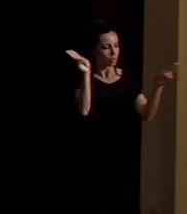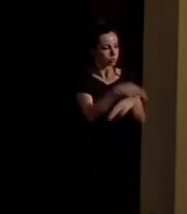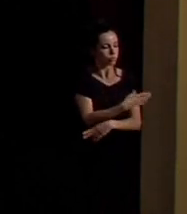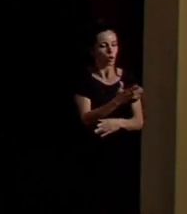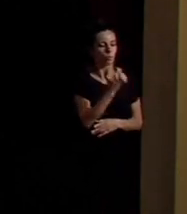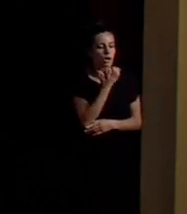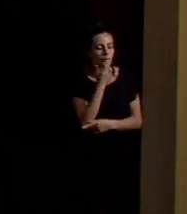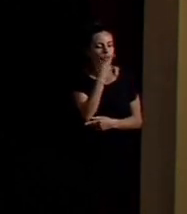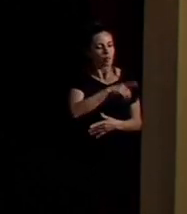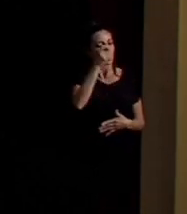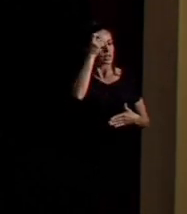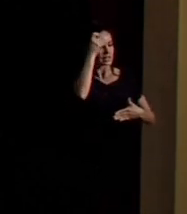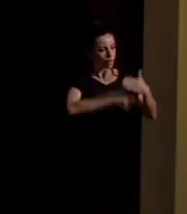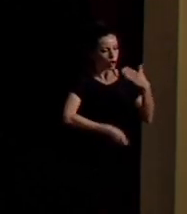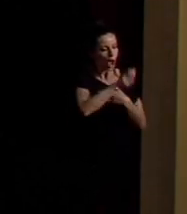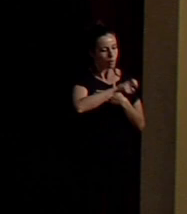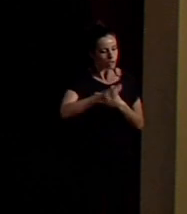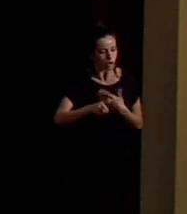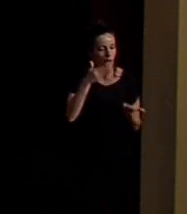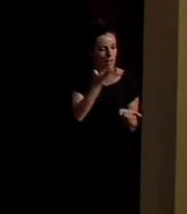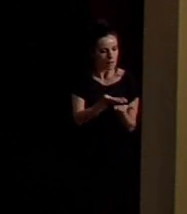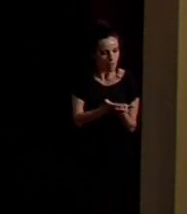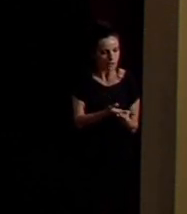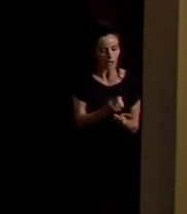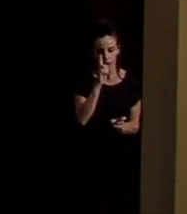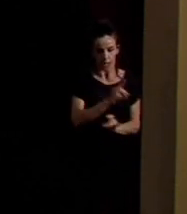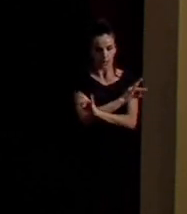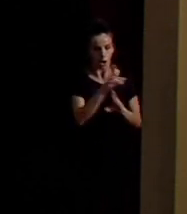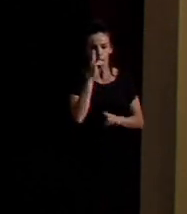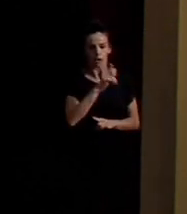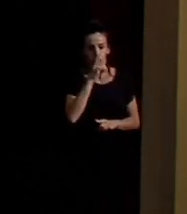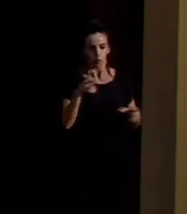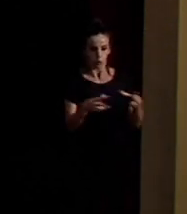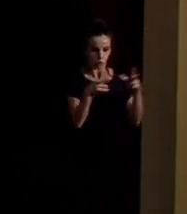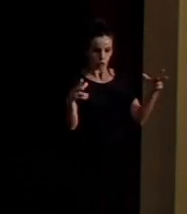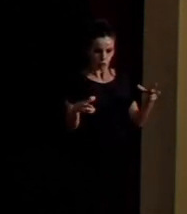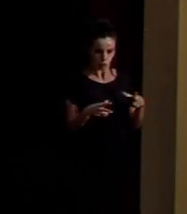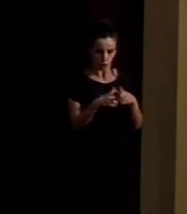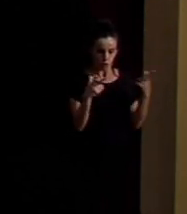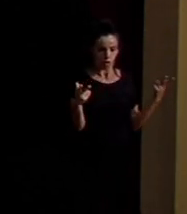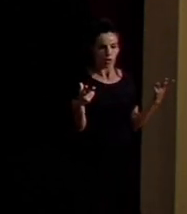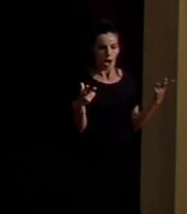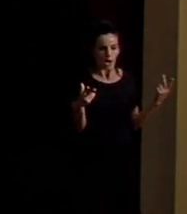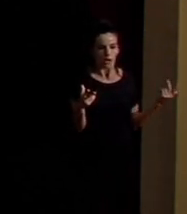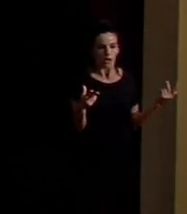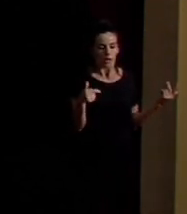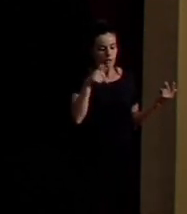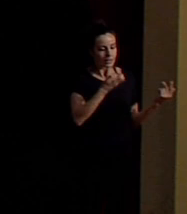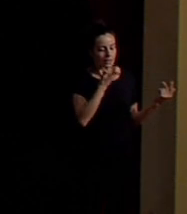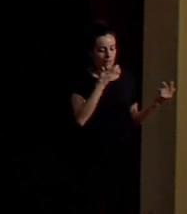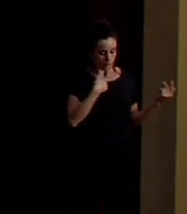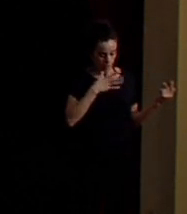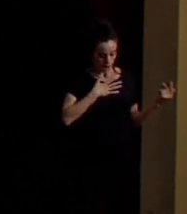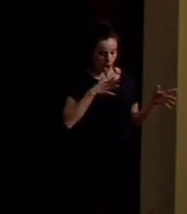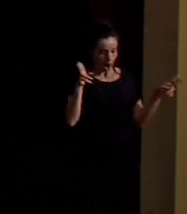sujetos prostituyentes y, por supuesto, la prostitución social de las mujeres prostituidas. Es decir, yo creo que ser abolicionista no significa